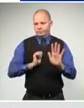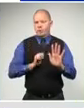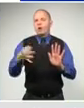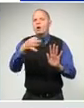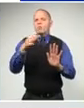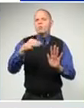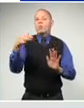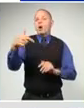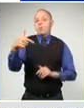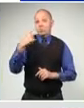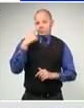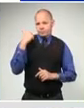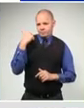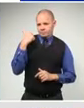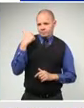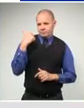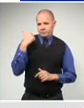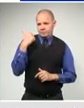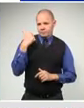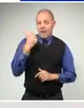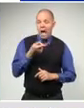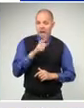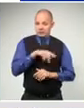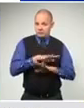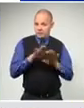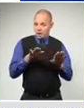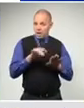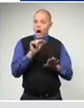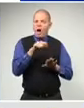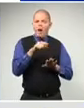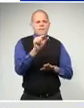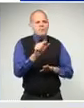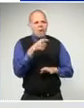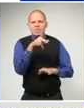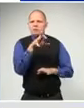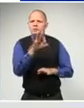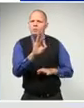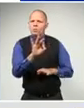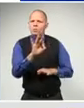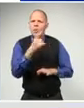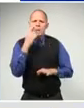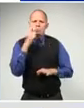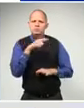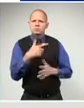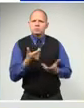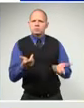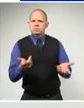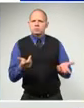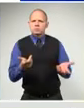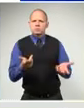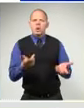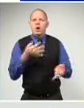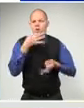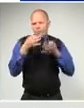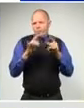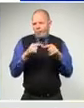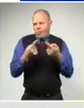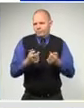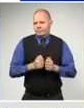ahí, ayer se diagnosticaron 18 casos, y lo hacemos por un grupo